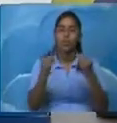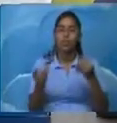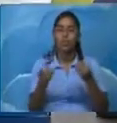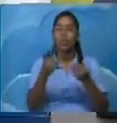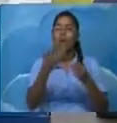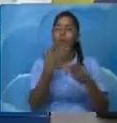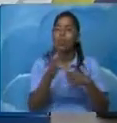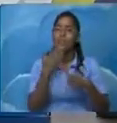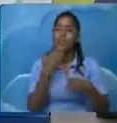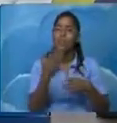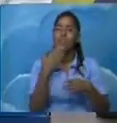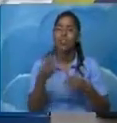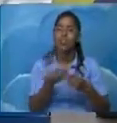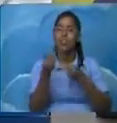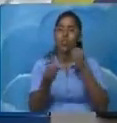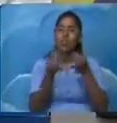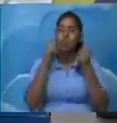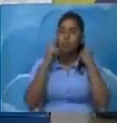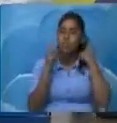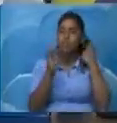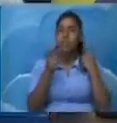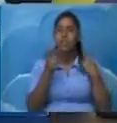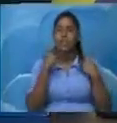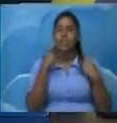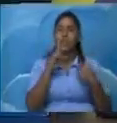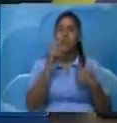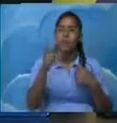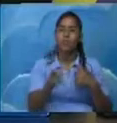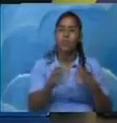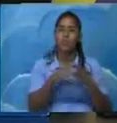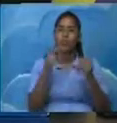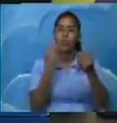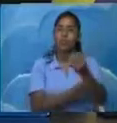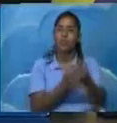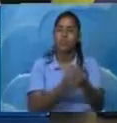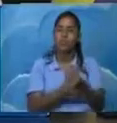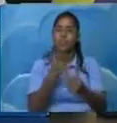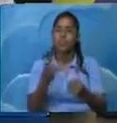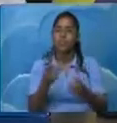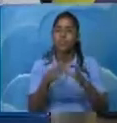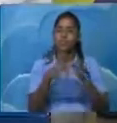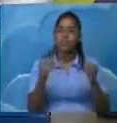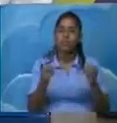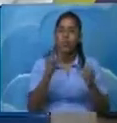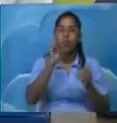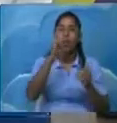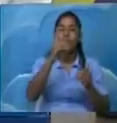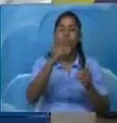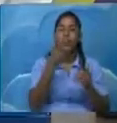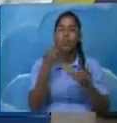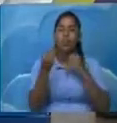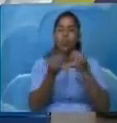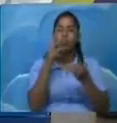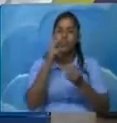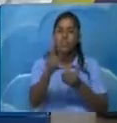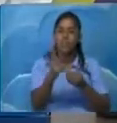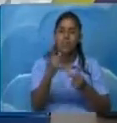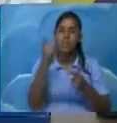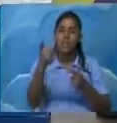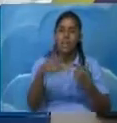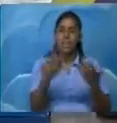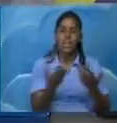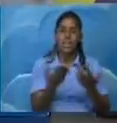derecha pidiendo, ¿cómo se vería eso? Le voy a preguntar a un hermano avispado, aquí está el hermano Edgar. Hermano Edgar, ¿cómo se